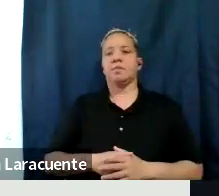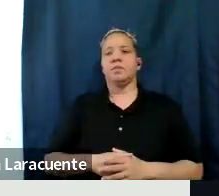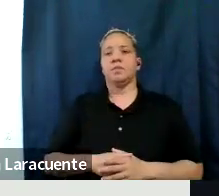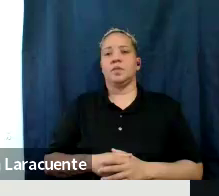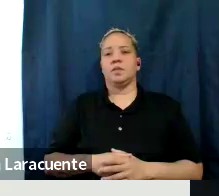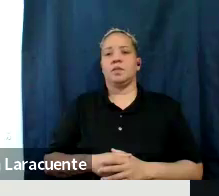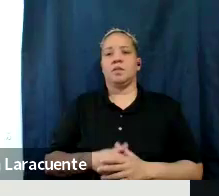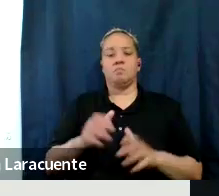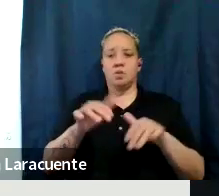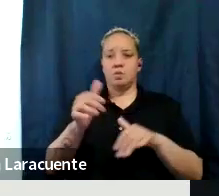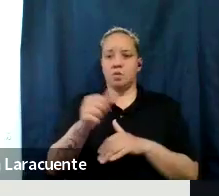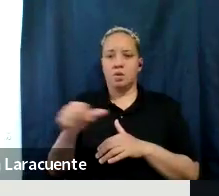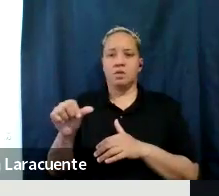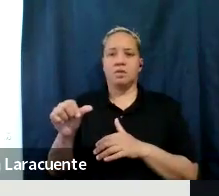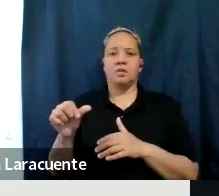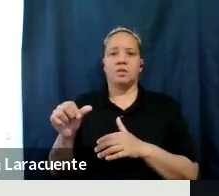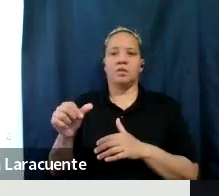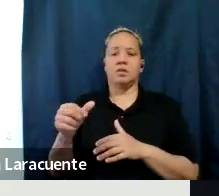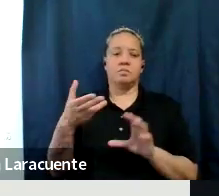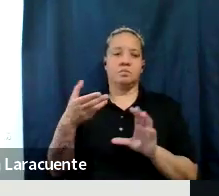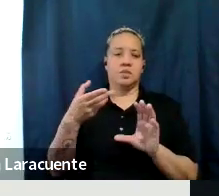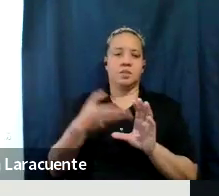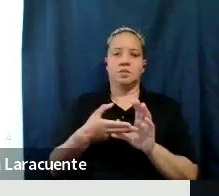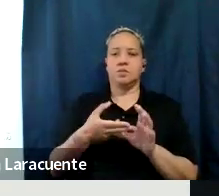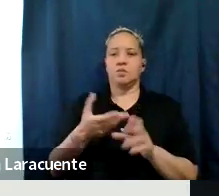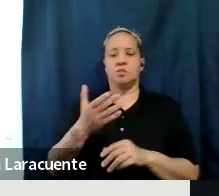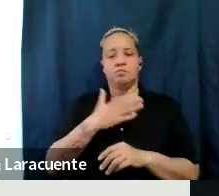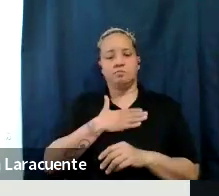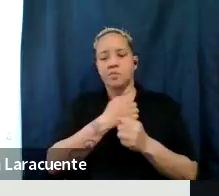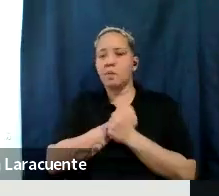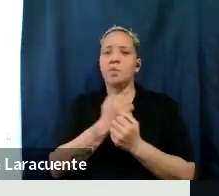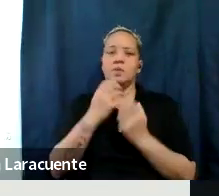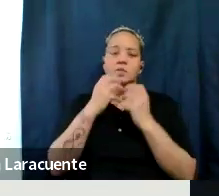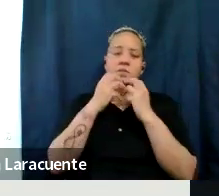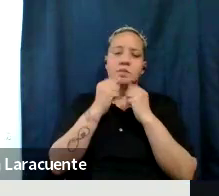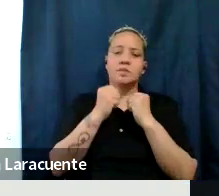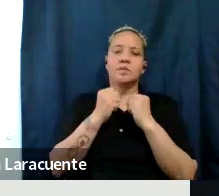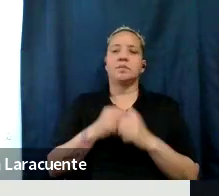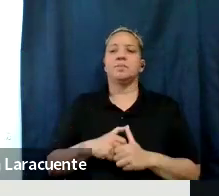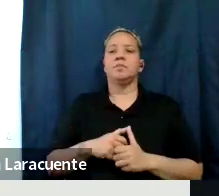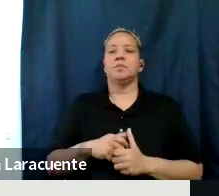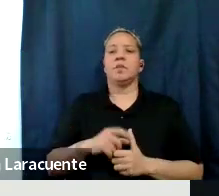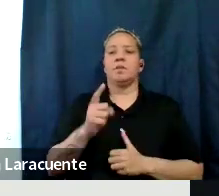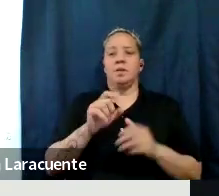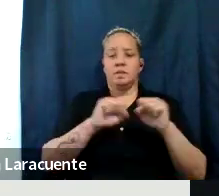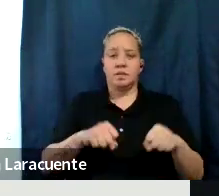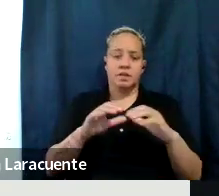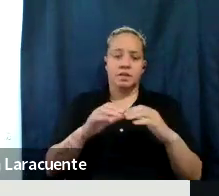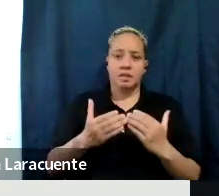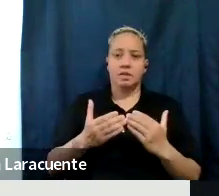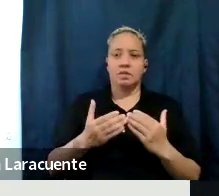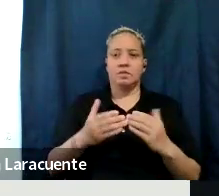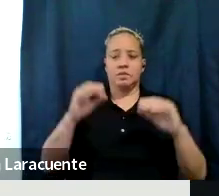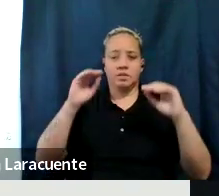hago cualquiera de estas participaciones con todo mi amor y mi cariño. En el primer semestre del curso estuve impartiendo